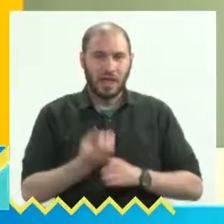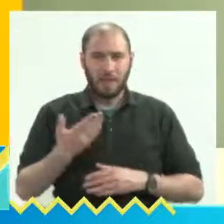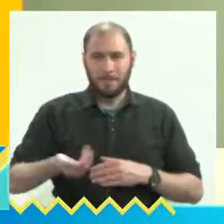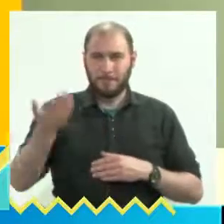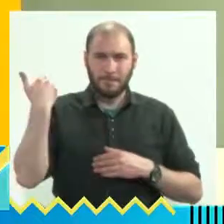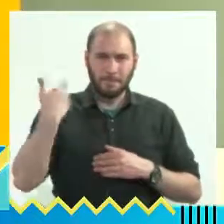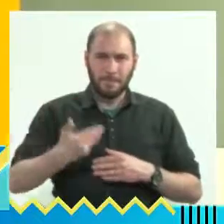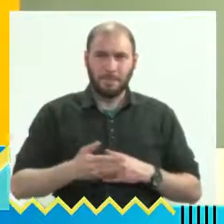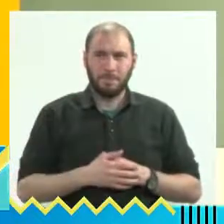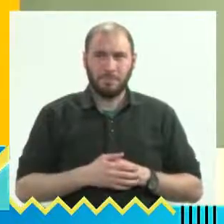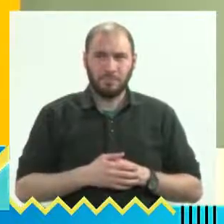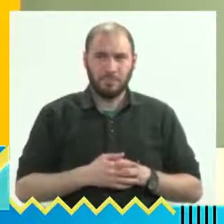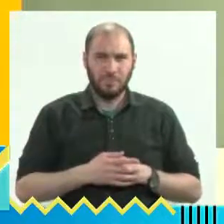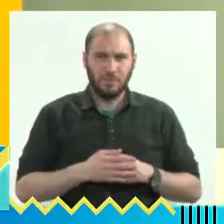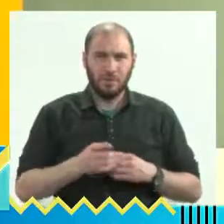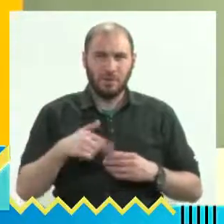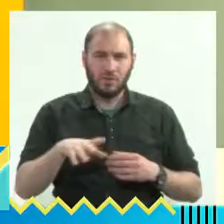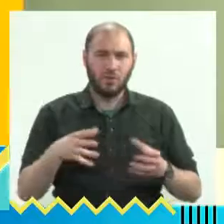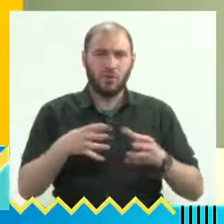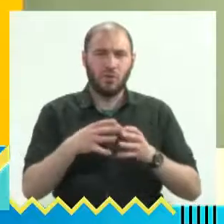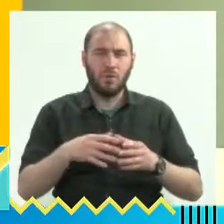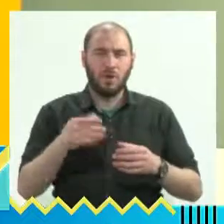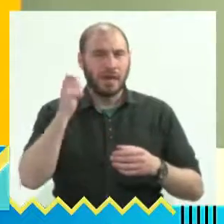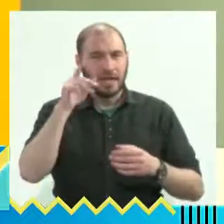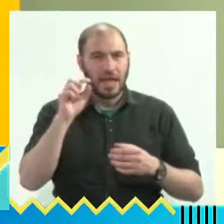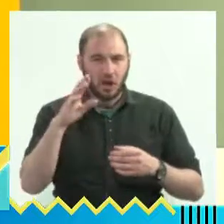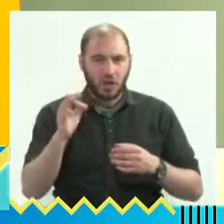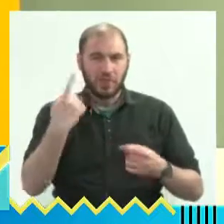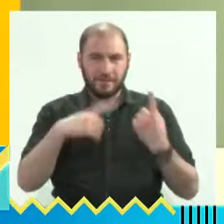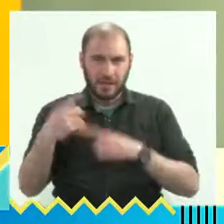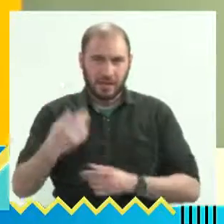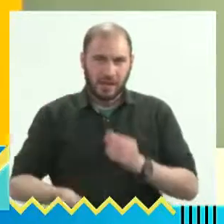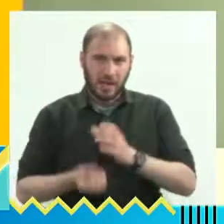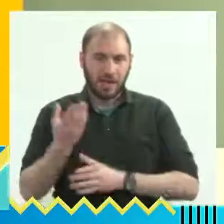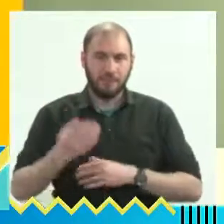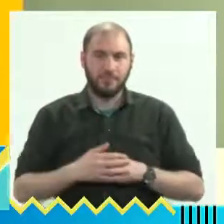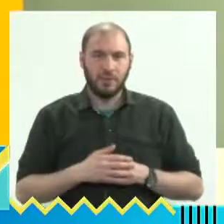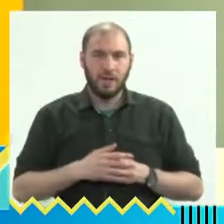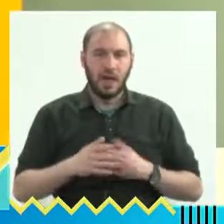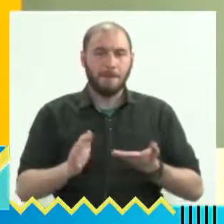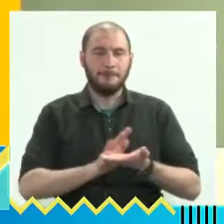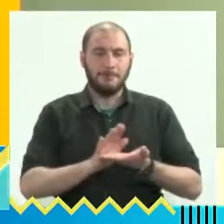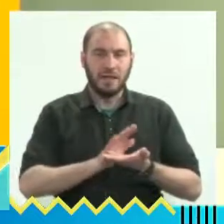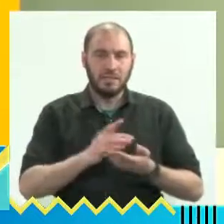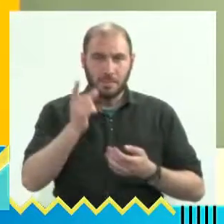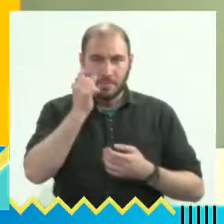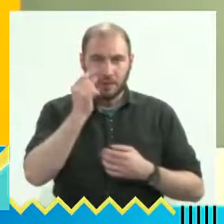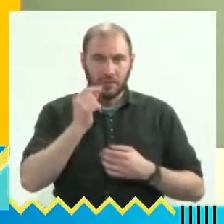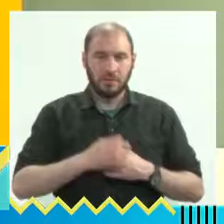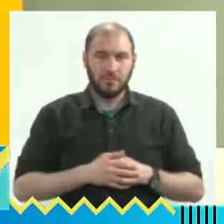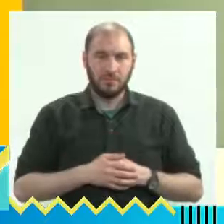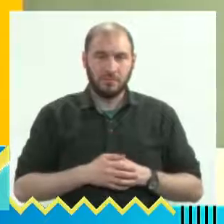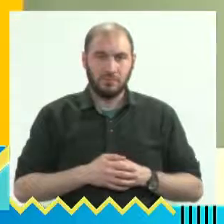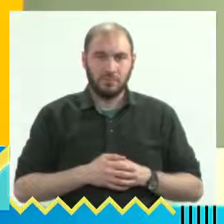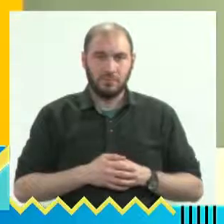largo, ya 1 año y medio, 2, una multipartidaria de género. Nos pareció que las bases de los partidos